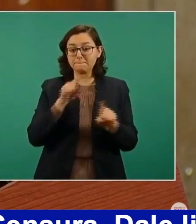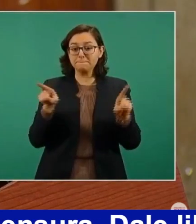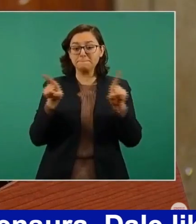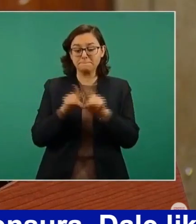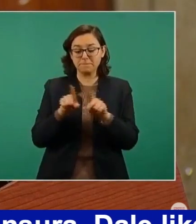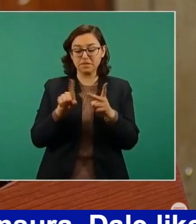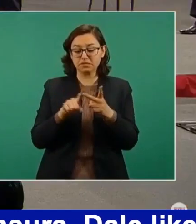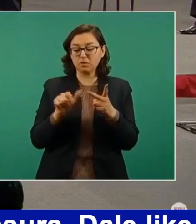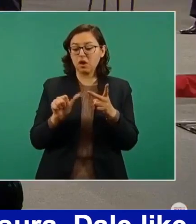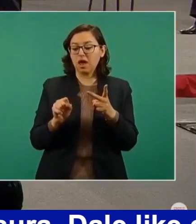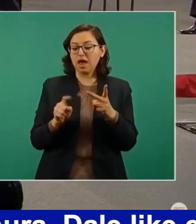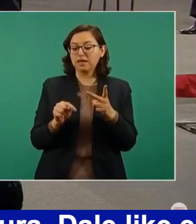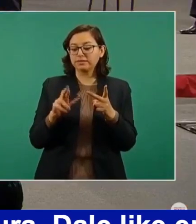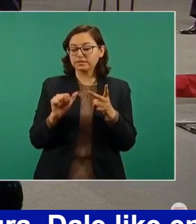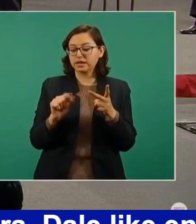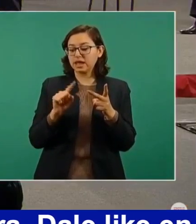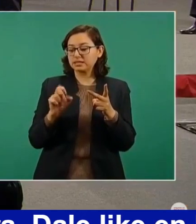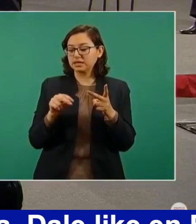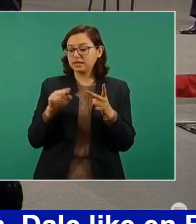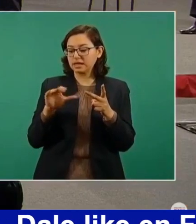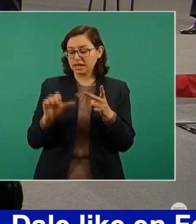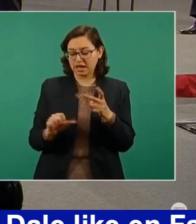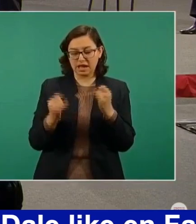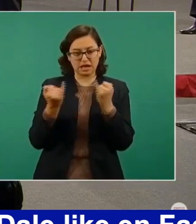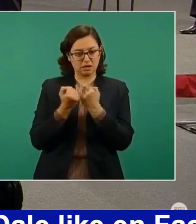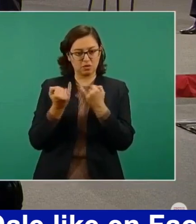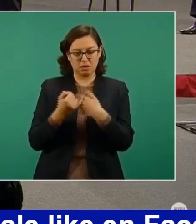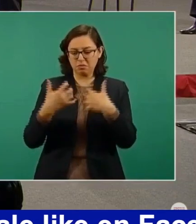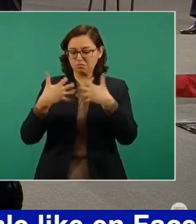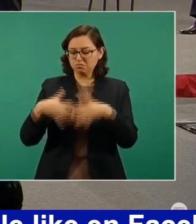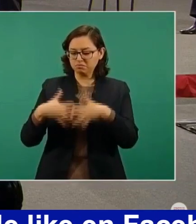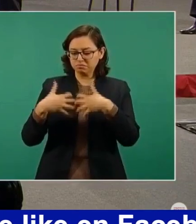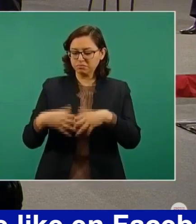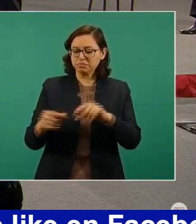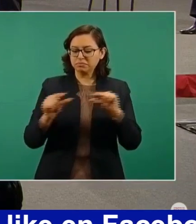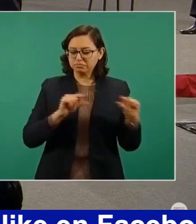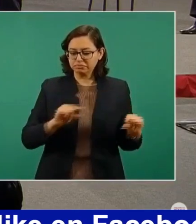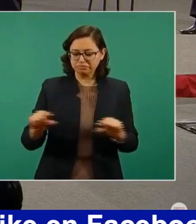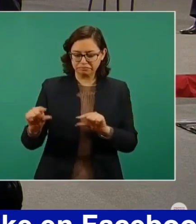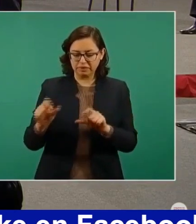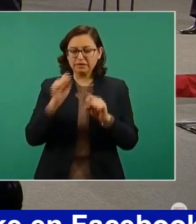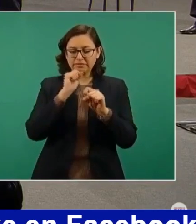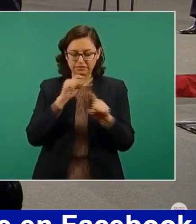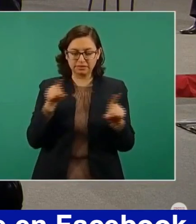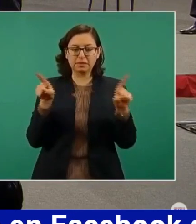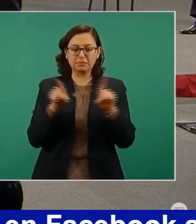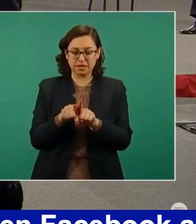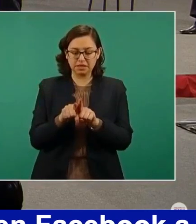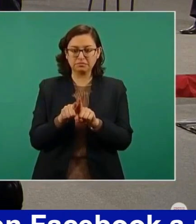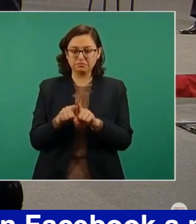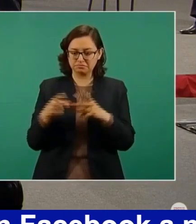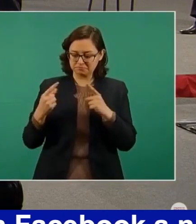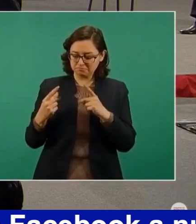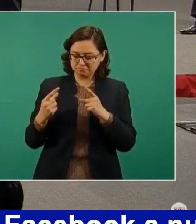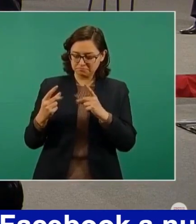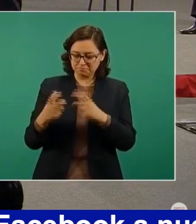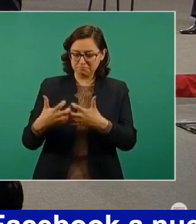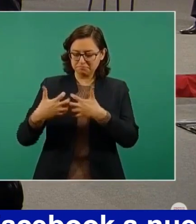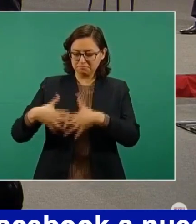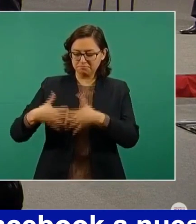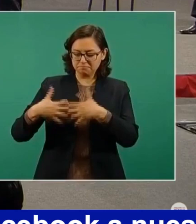en el contexto de la obtención de este producto y